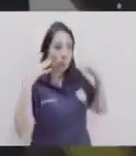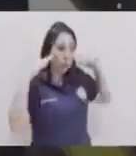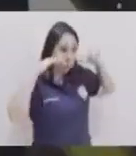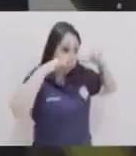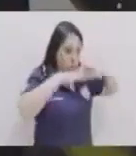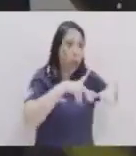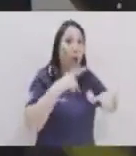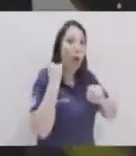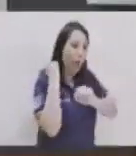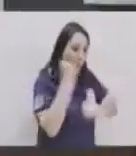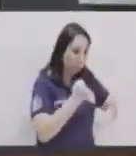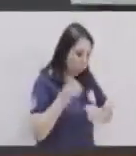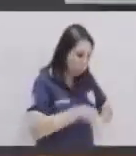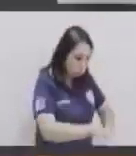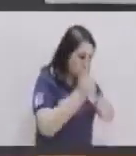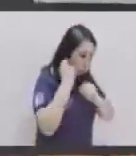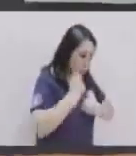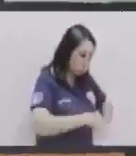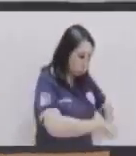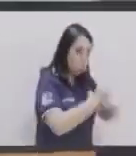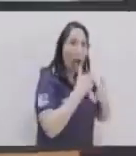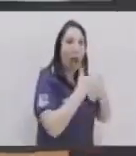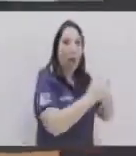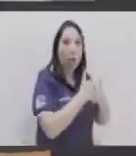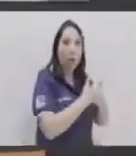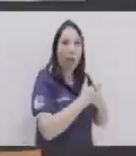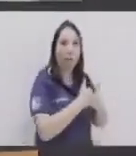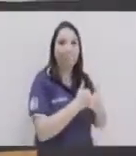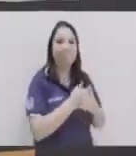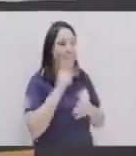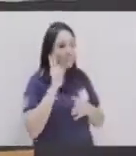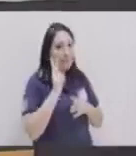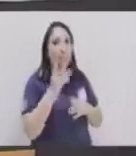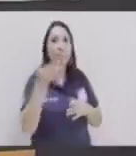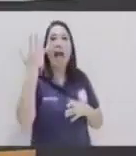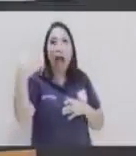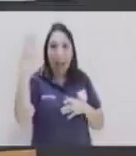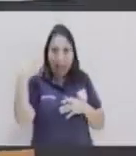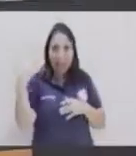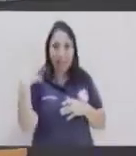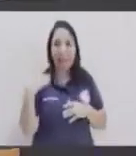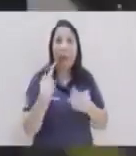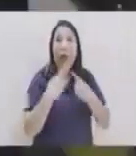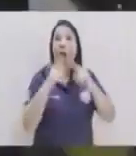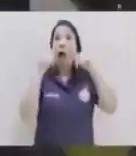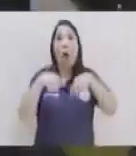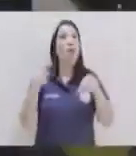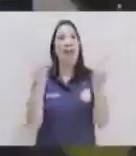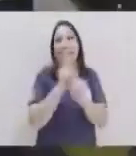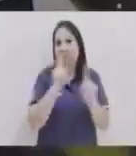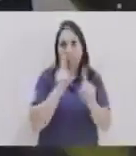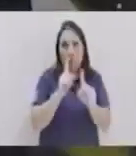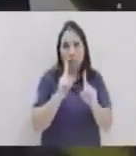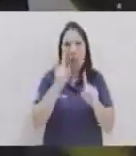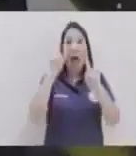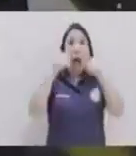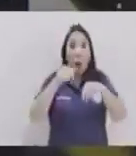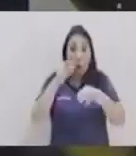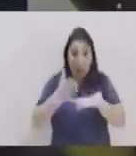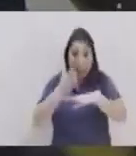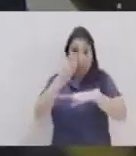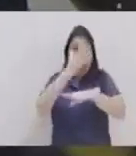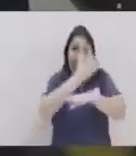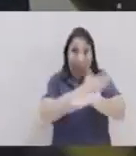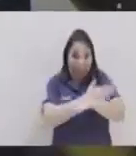una respuesta y posteriormente a esa respuesta se empezaba un proceso de